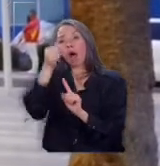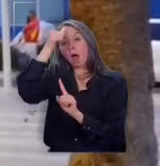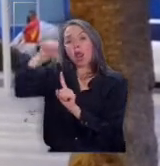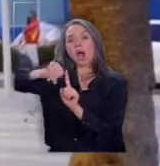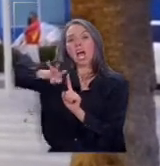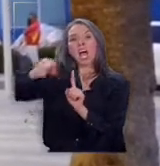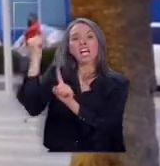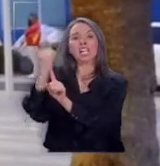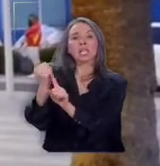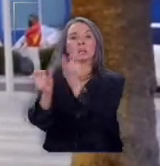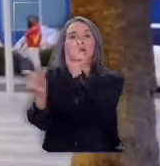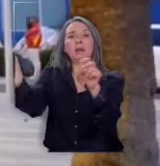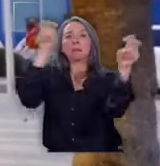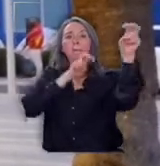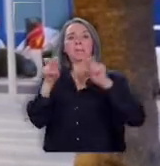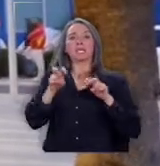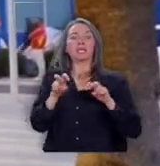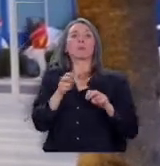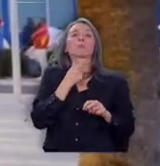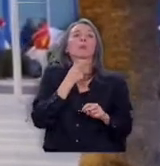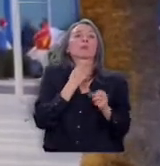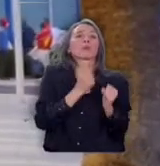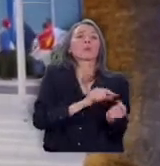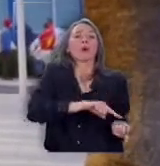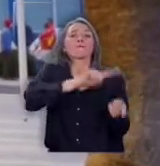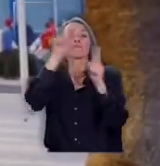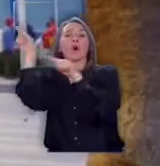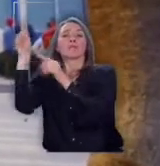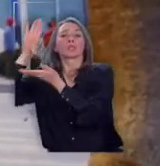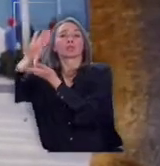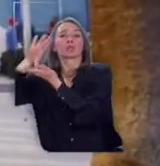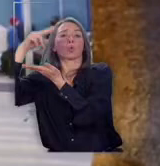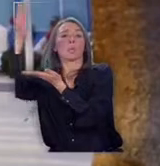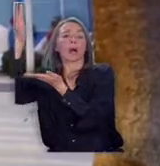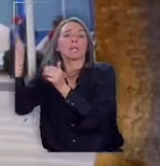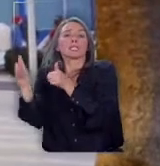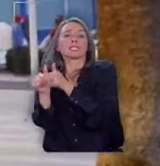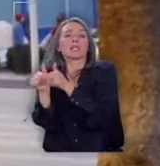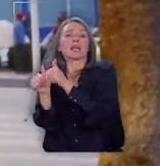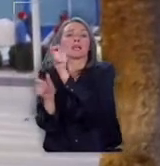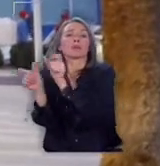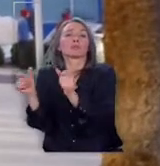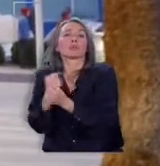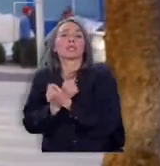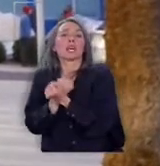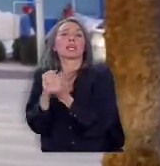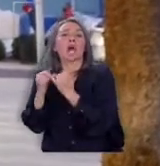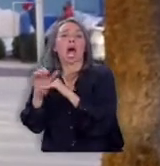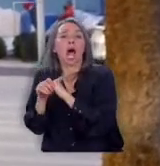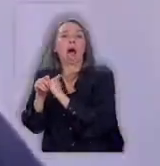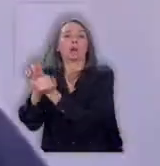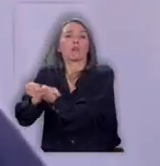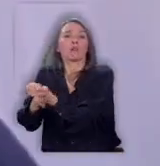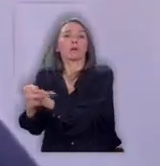migrantes simplemente por el deseo de poder volver a su país de origen y querer estar cerca de sus seres queridos de sus amigos y sus redes de apoyo eso nos